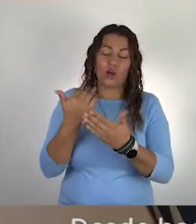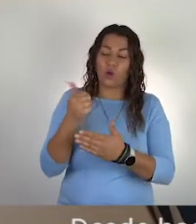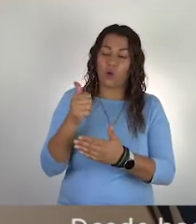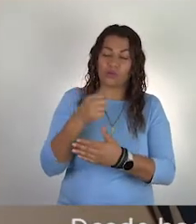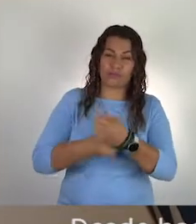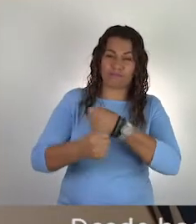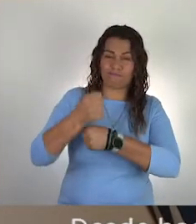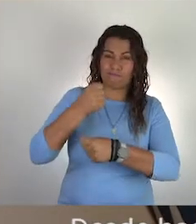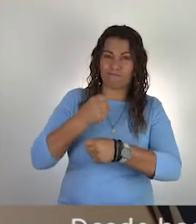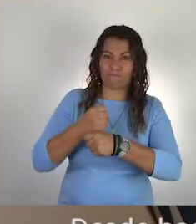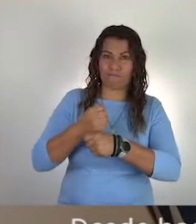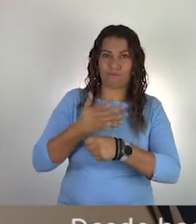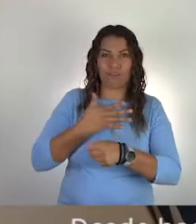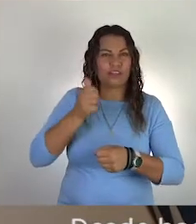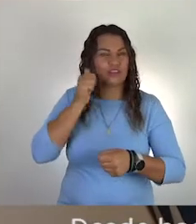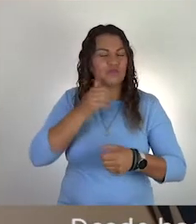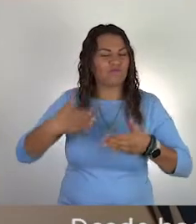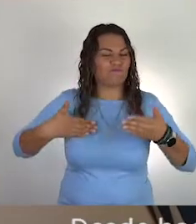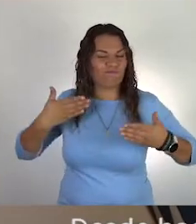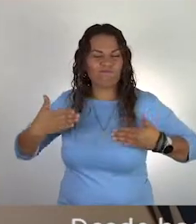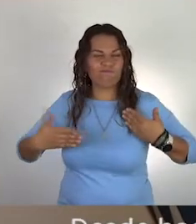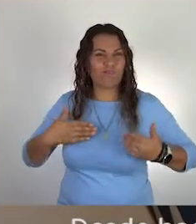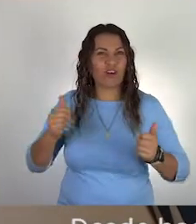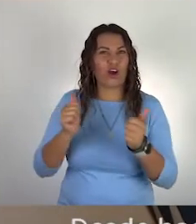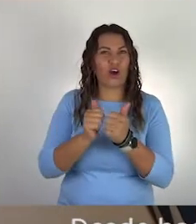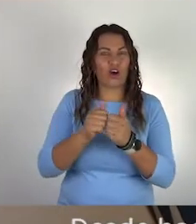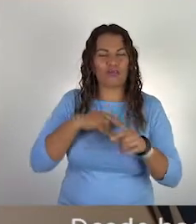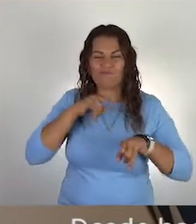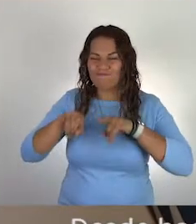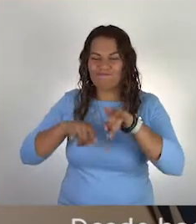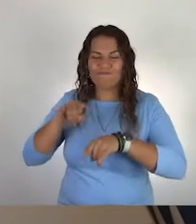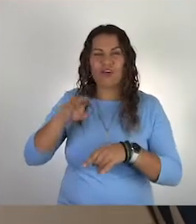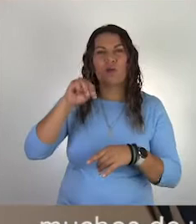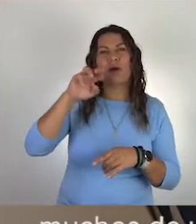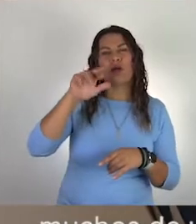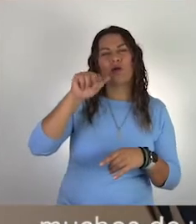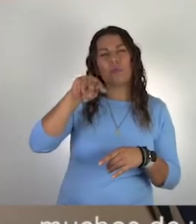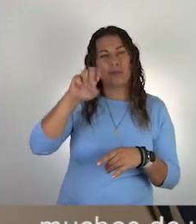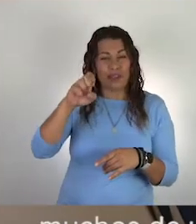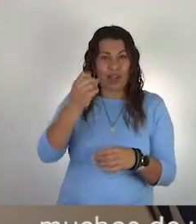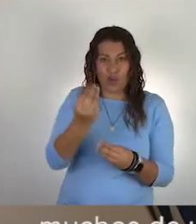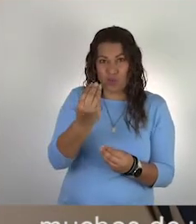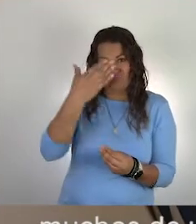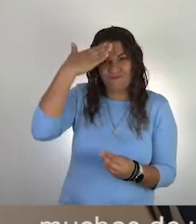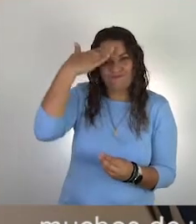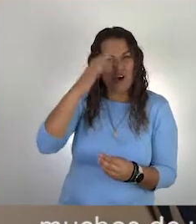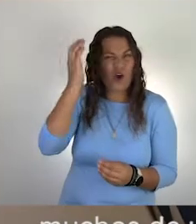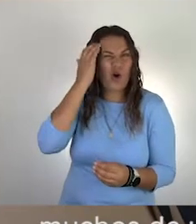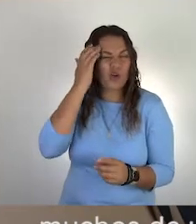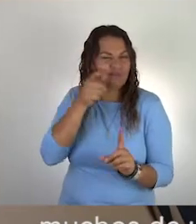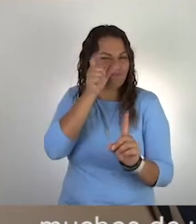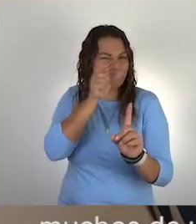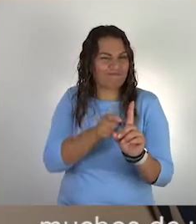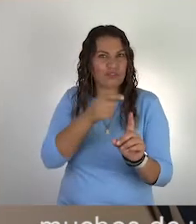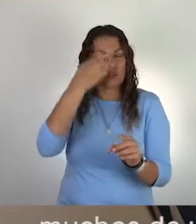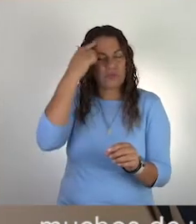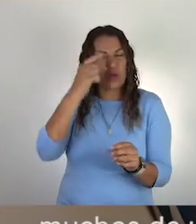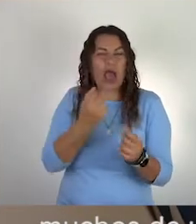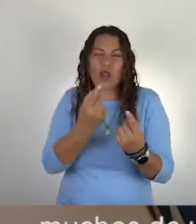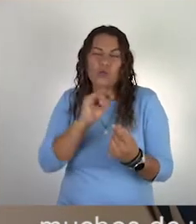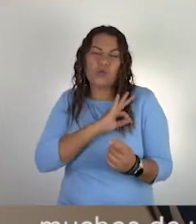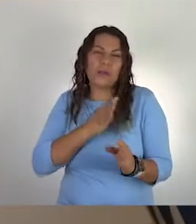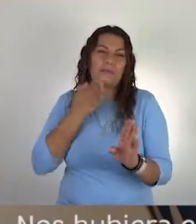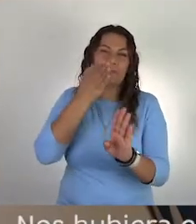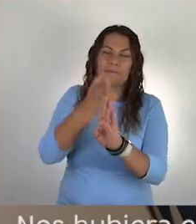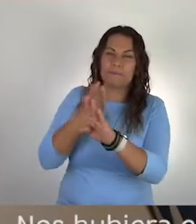11 años hemos celebrado este día lo grande en el festival marometa muchos de ustedes lo deben conocer y seguro les ha